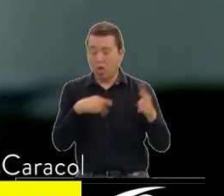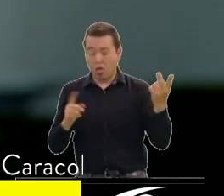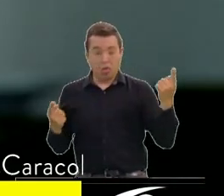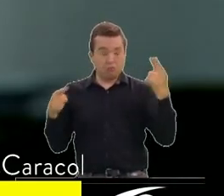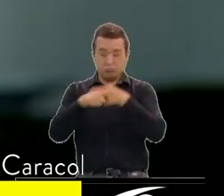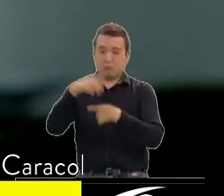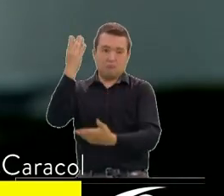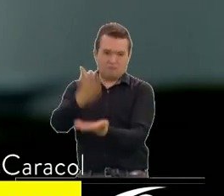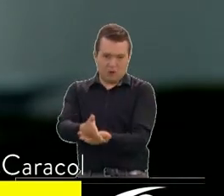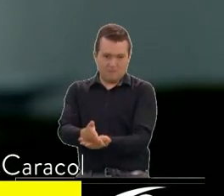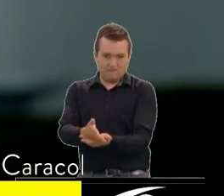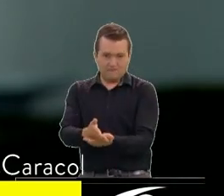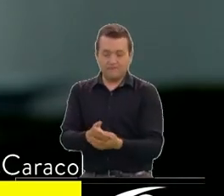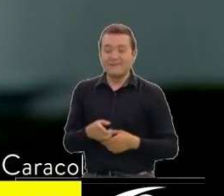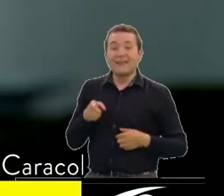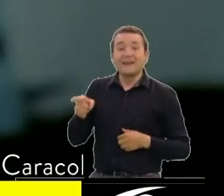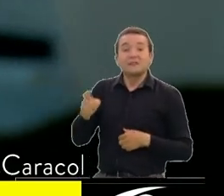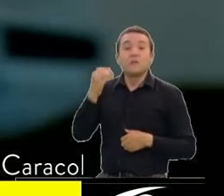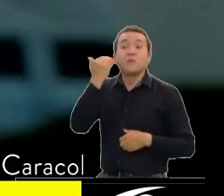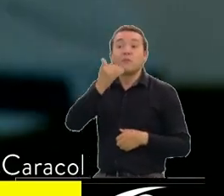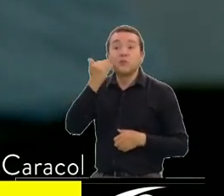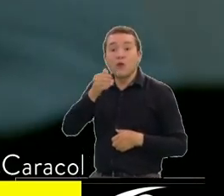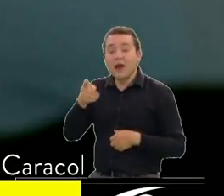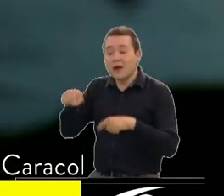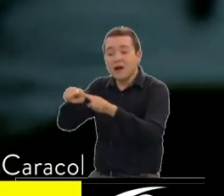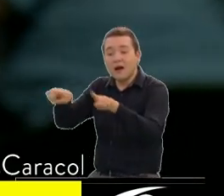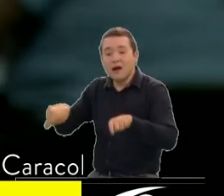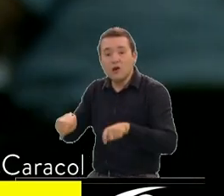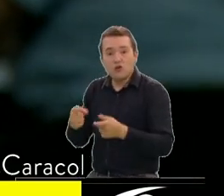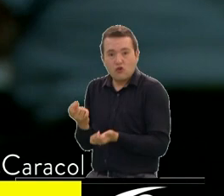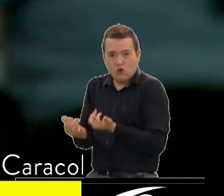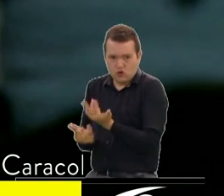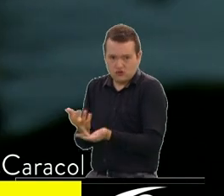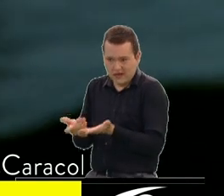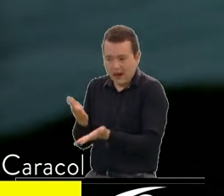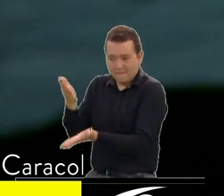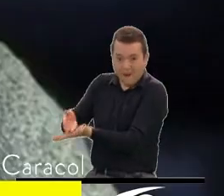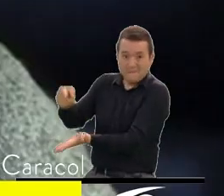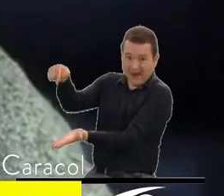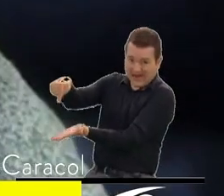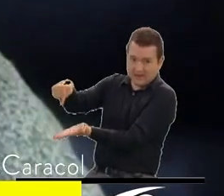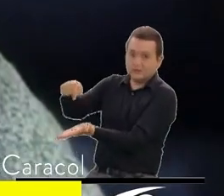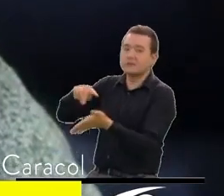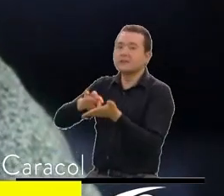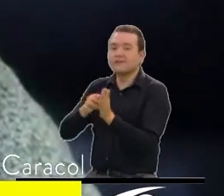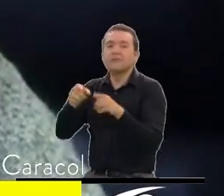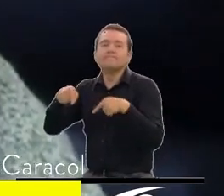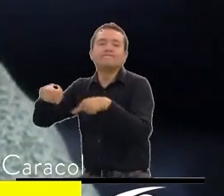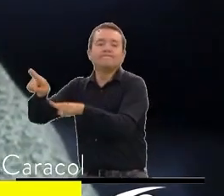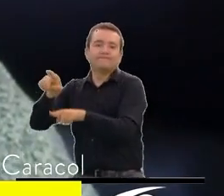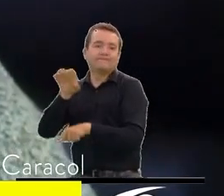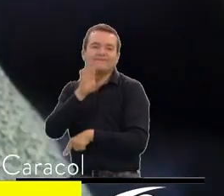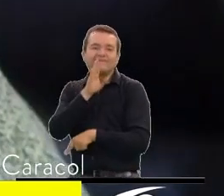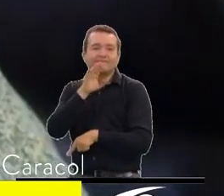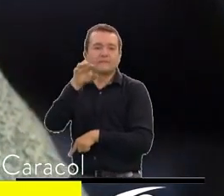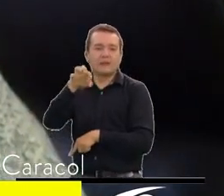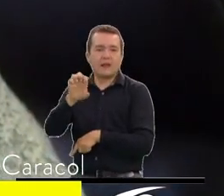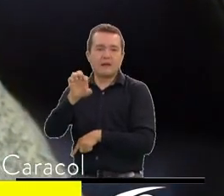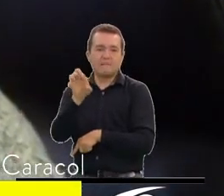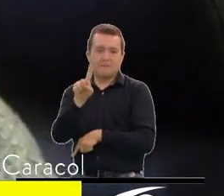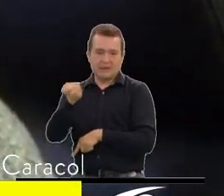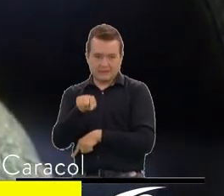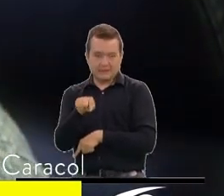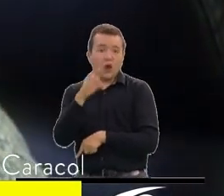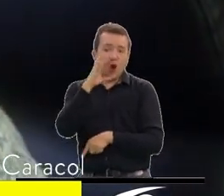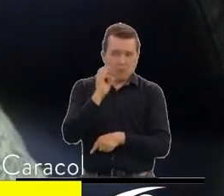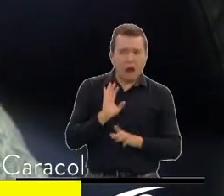accidente sucedió mientras estaba en la cocina, finalmente la paciente fue atendida por su EPS. En medio de todo pues nos fue bien, pues, pero